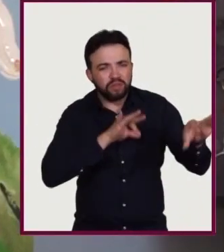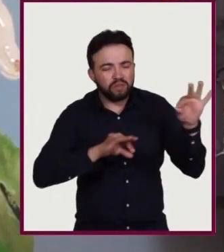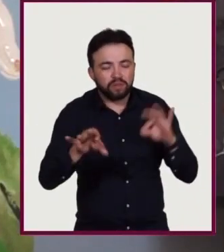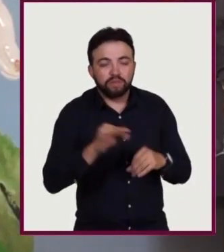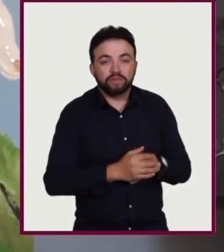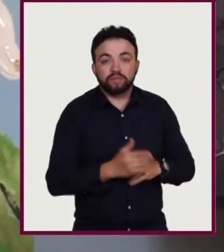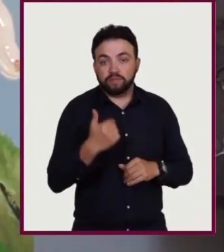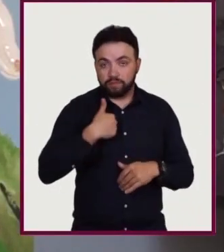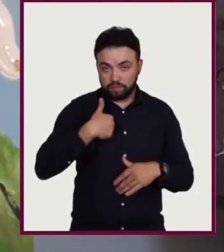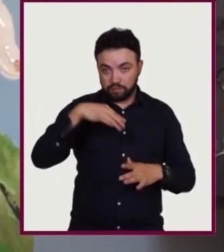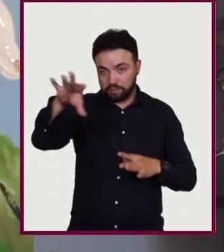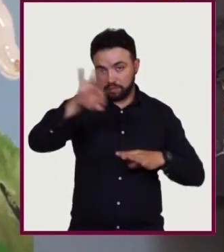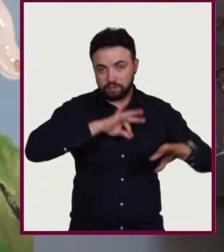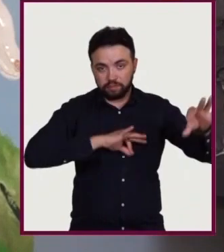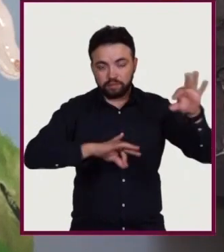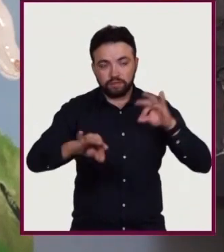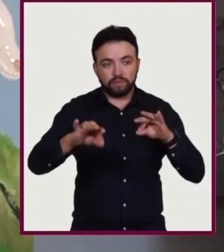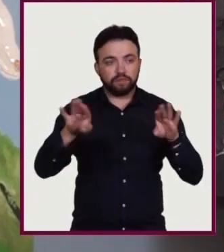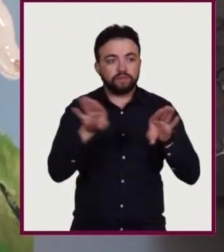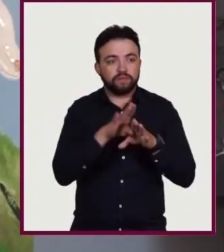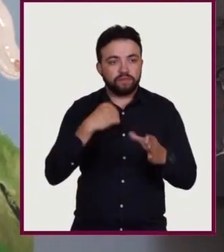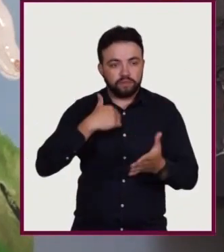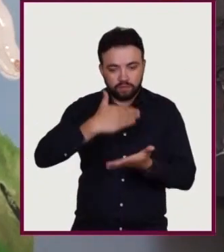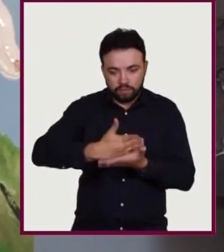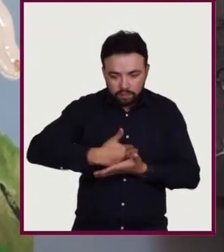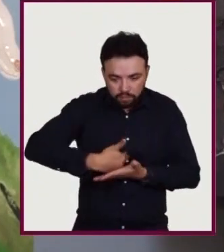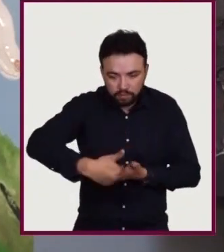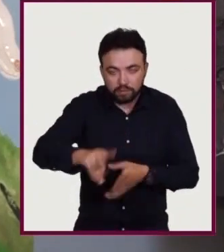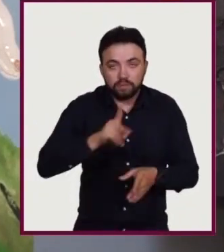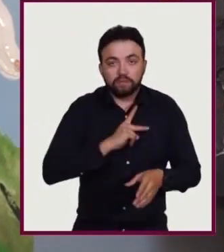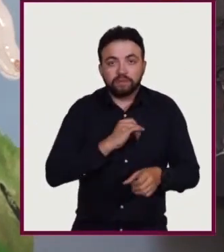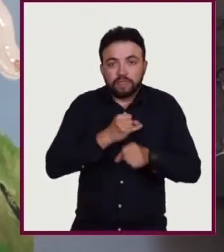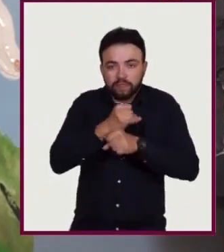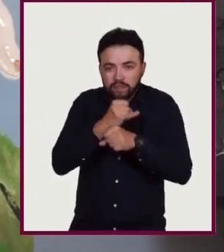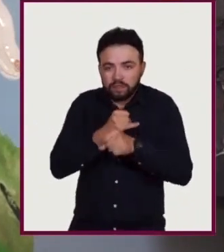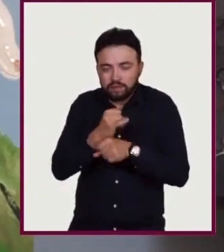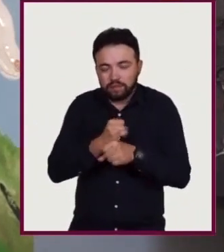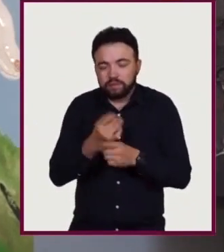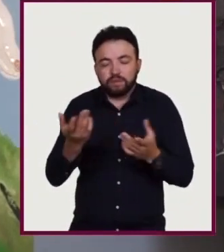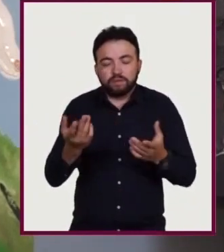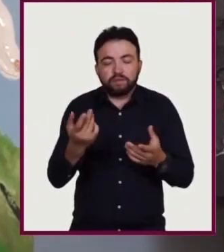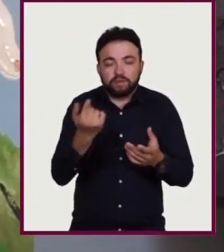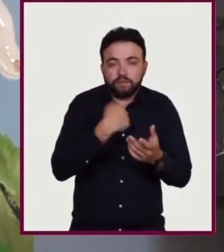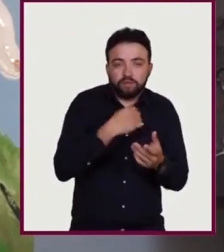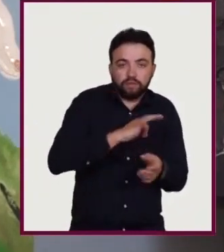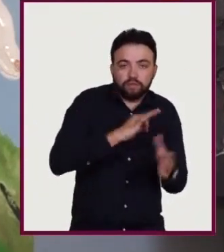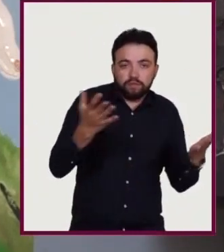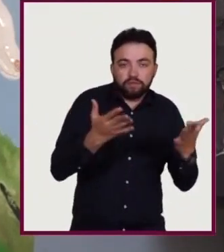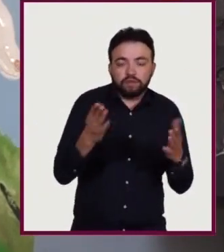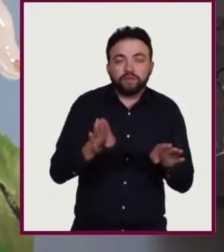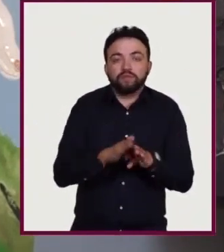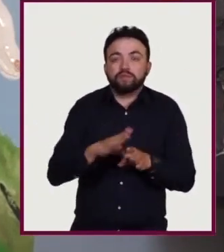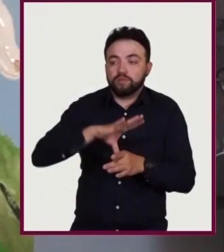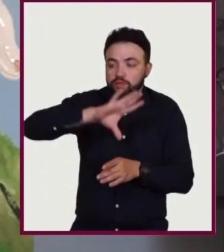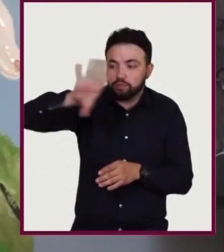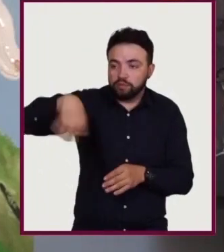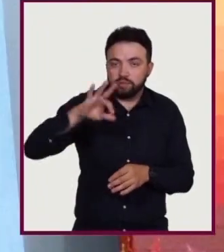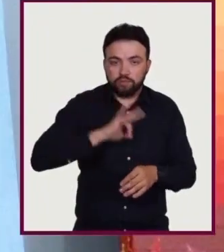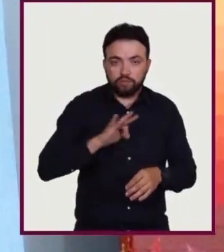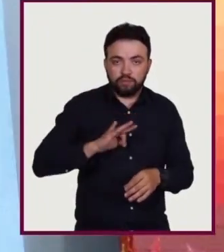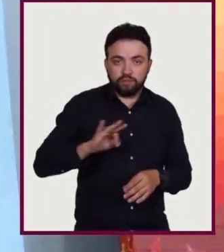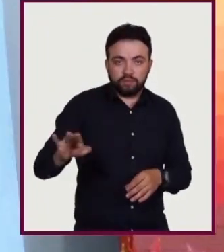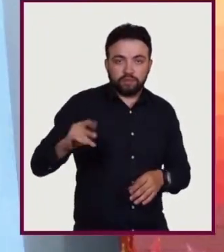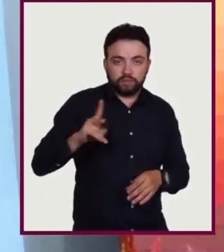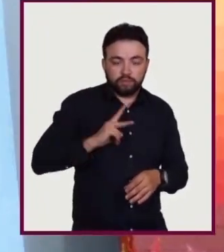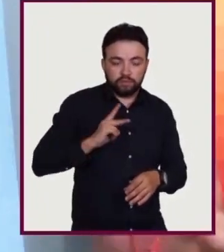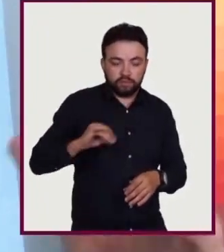elijo en base a mi propia investigación, ya sea desde algo que busco por intereses propios o